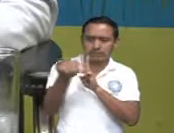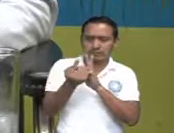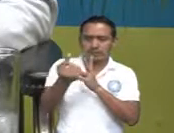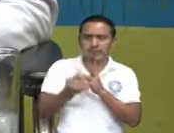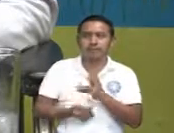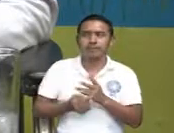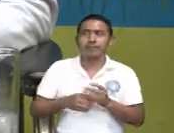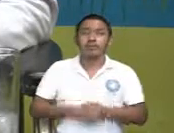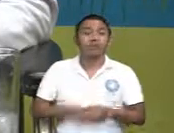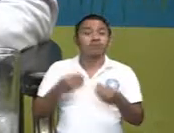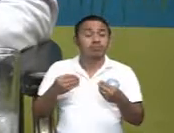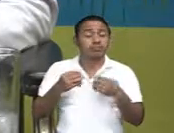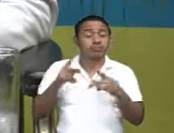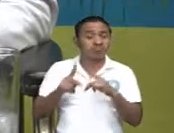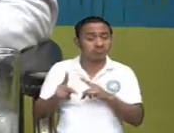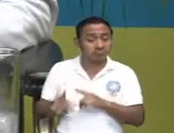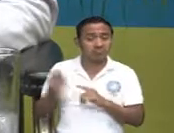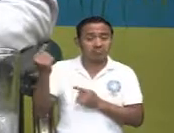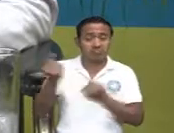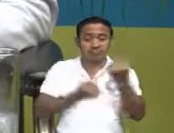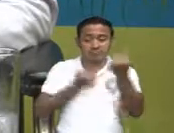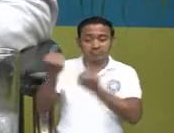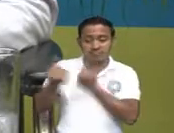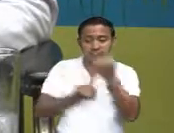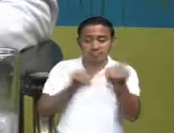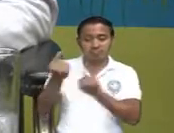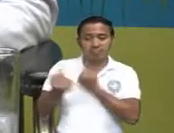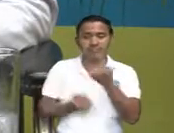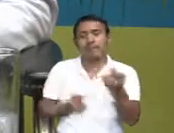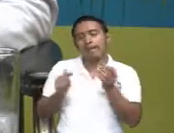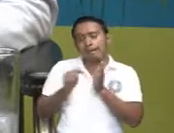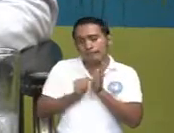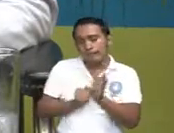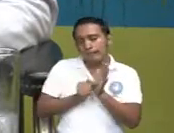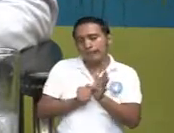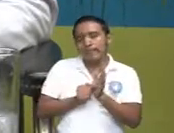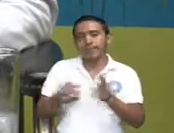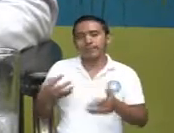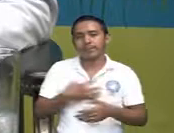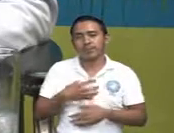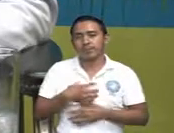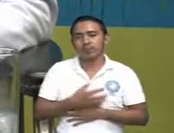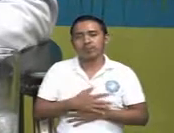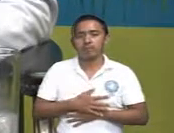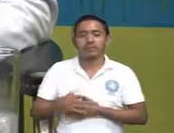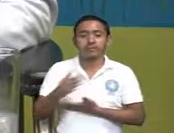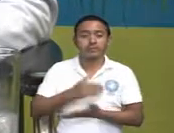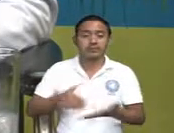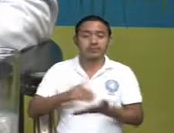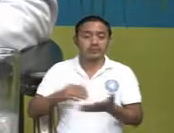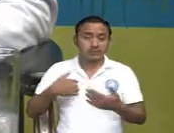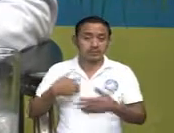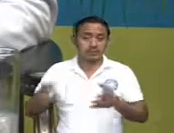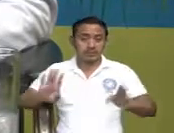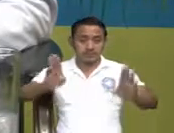bastante alta se puede decir que este por ejemplo en nuestro centro de atención